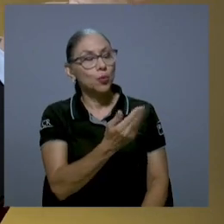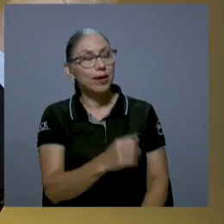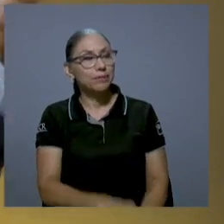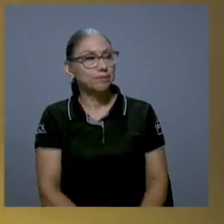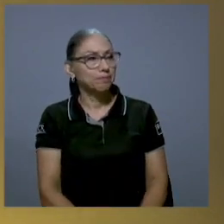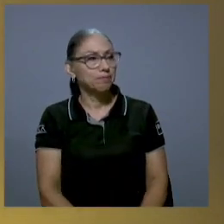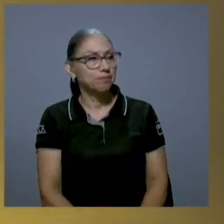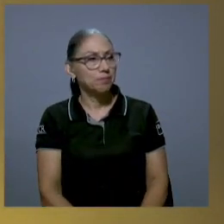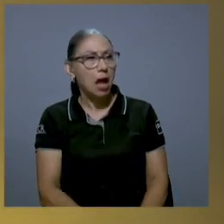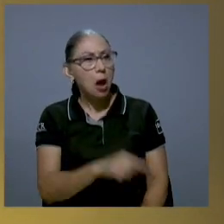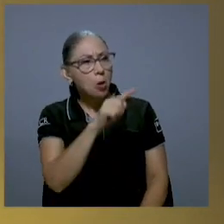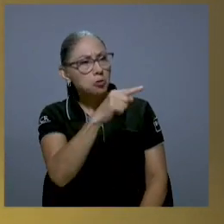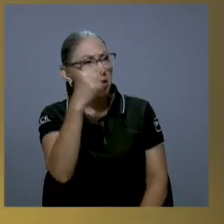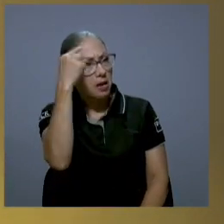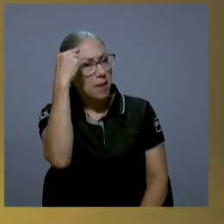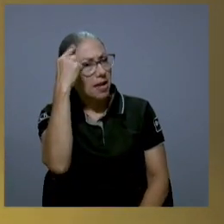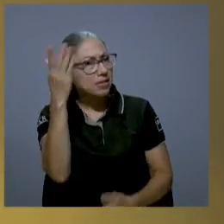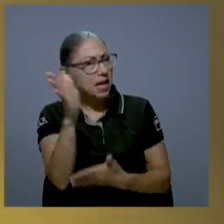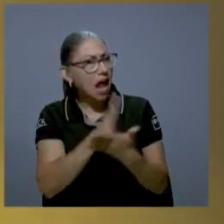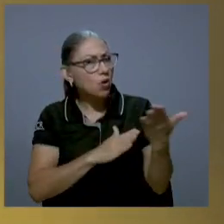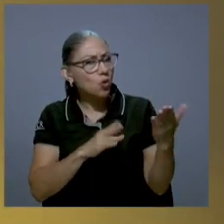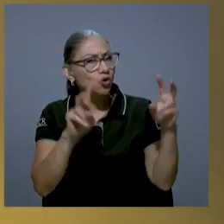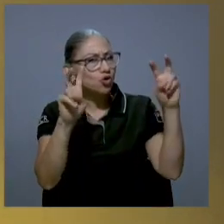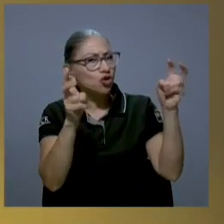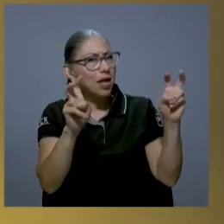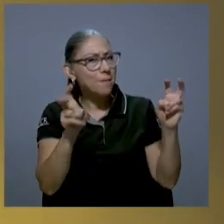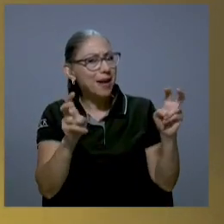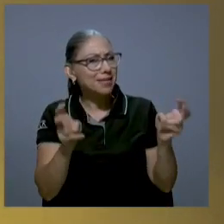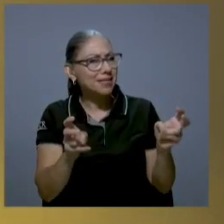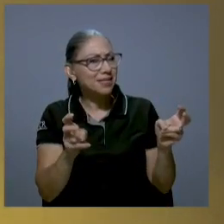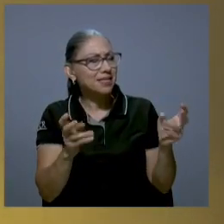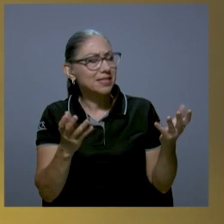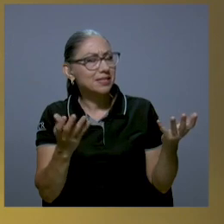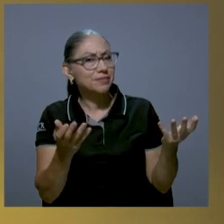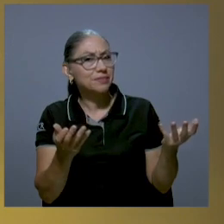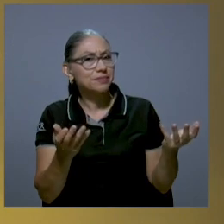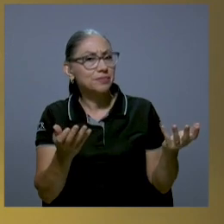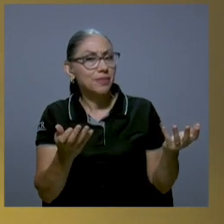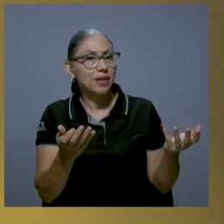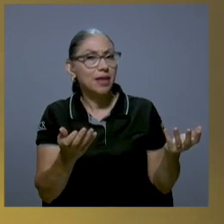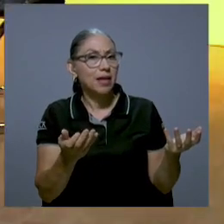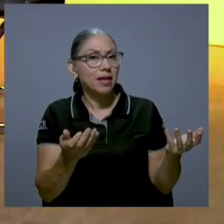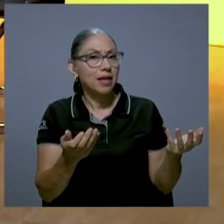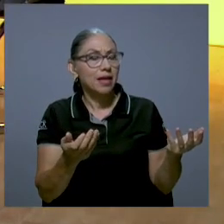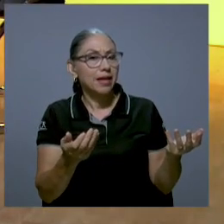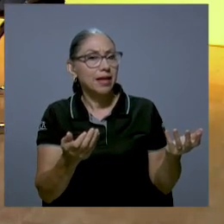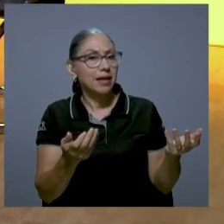¿le parece que hay algunos temas en esa